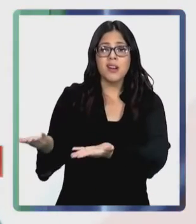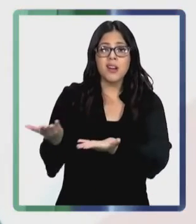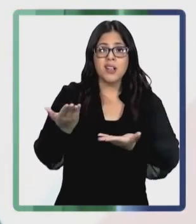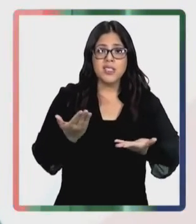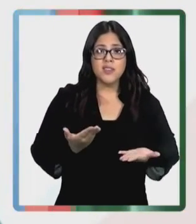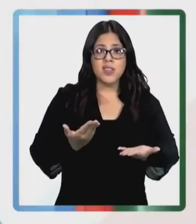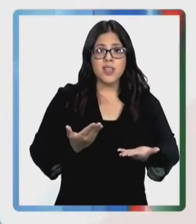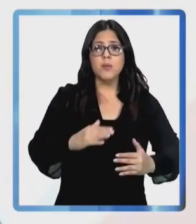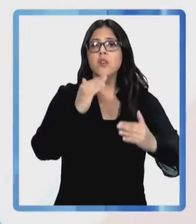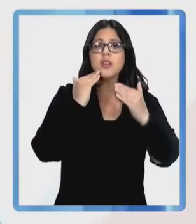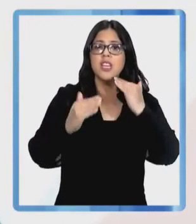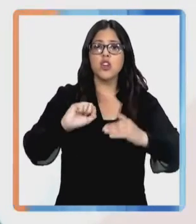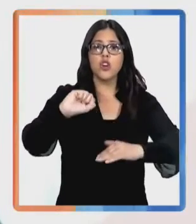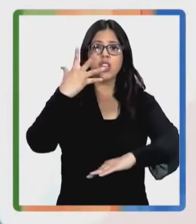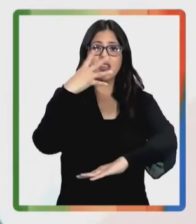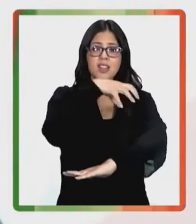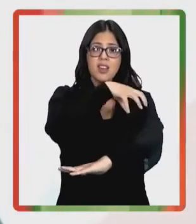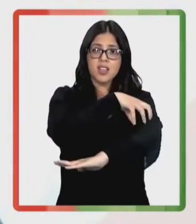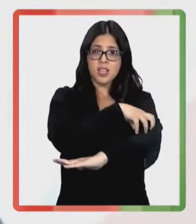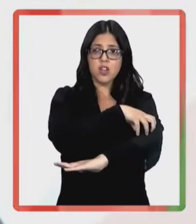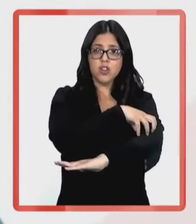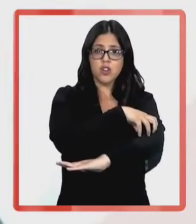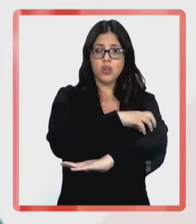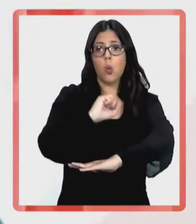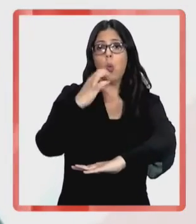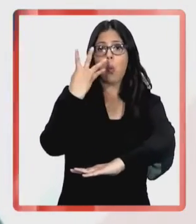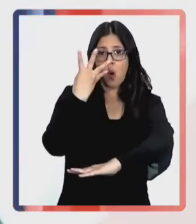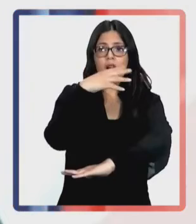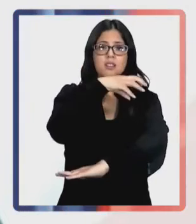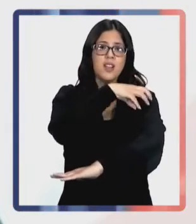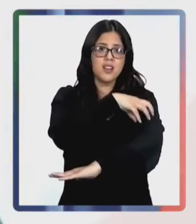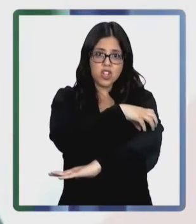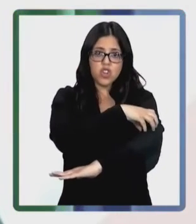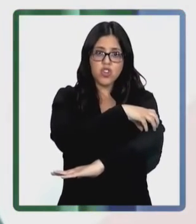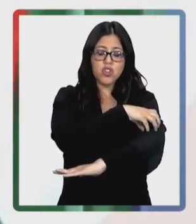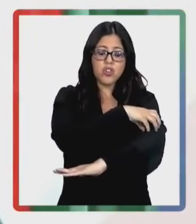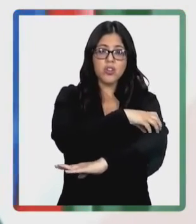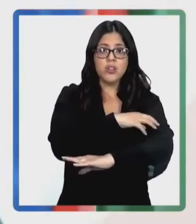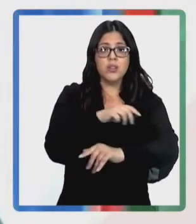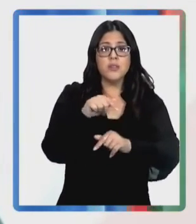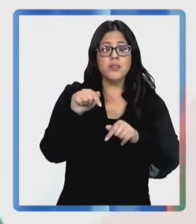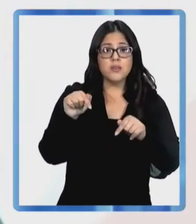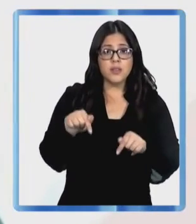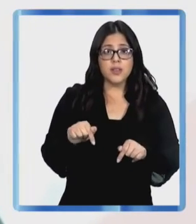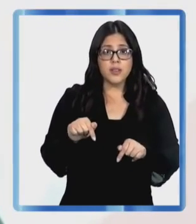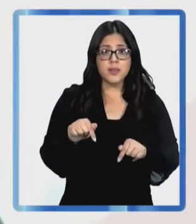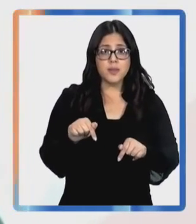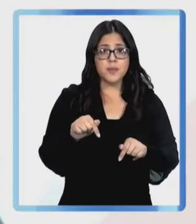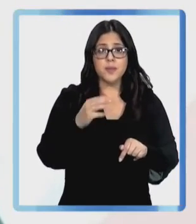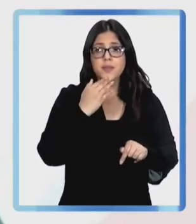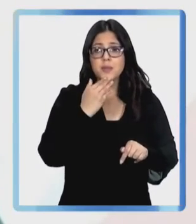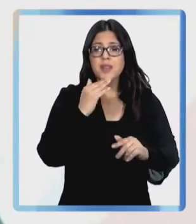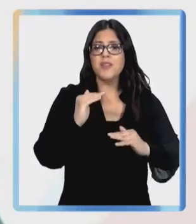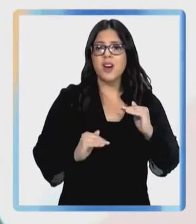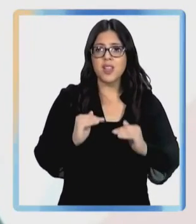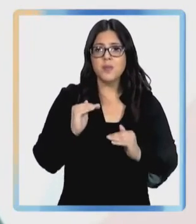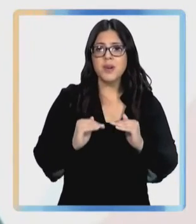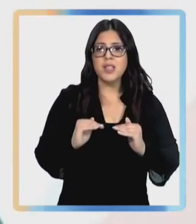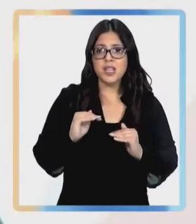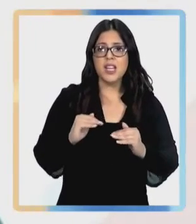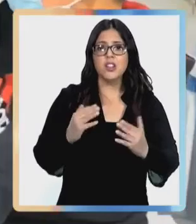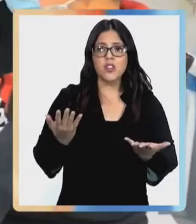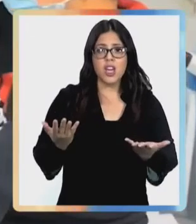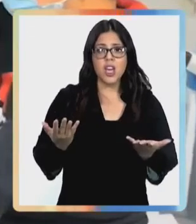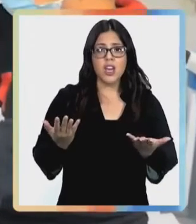recibimos, por supuesto, niños de la 5ª región, de la 4ª región. En general, ahí depende más de